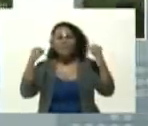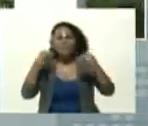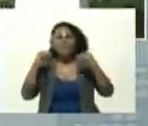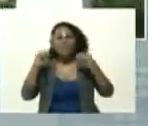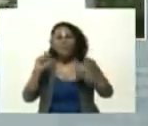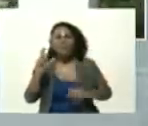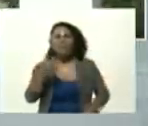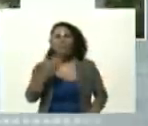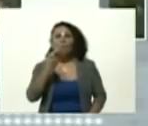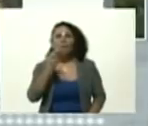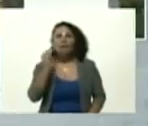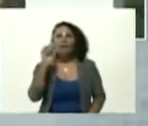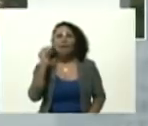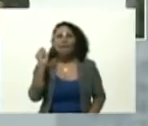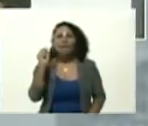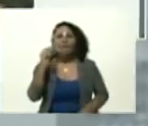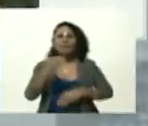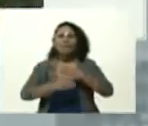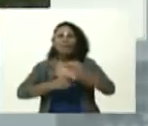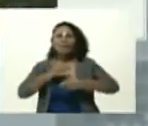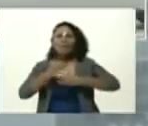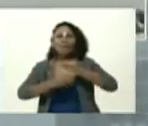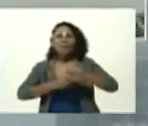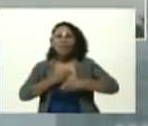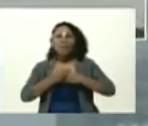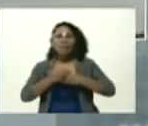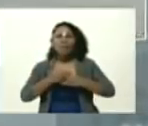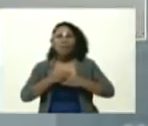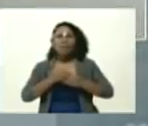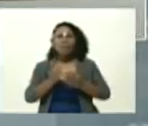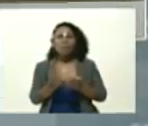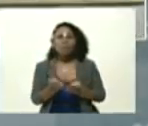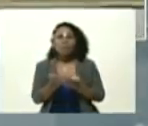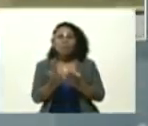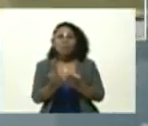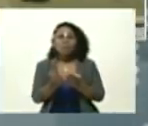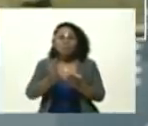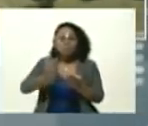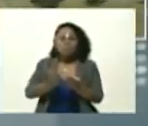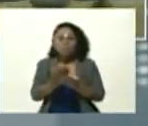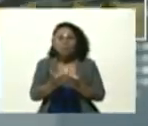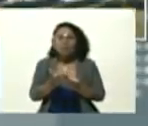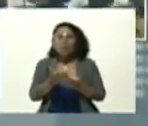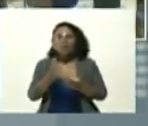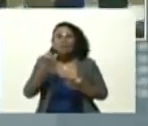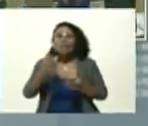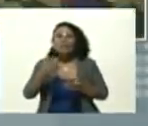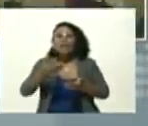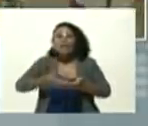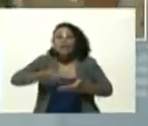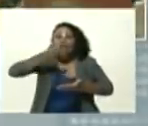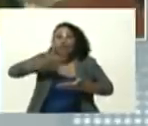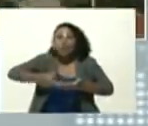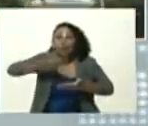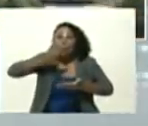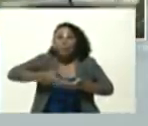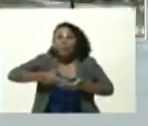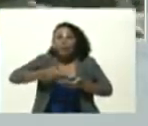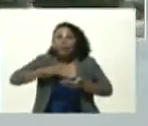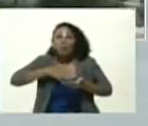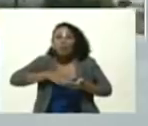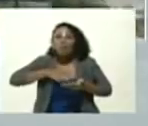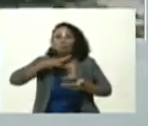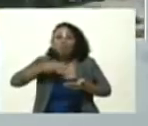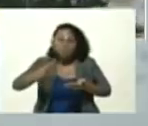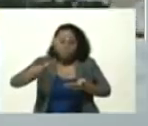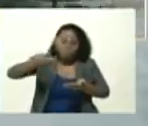guara de llenar un recipiente como de sopa, lo llenas